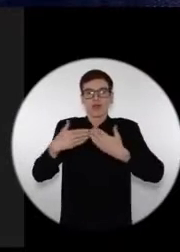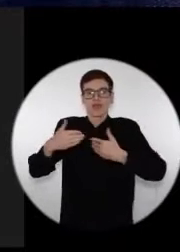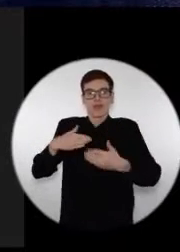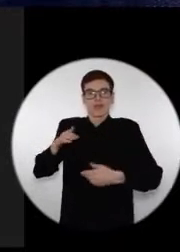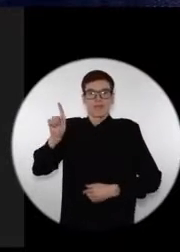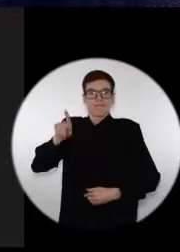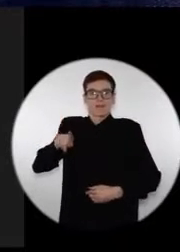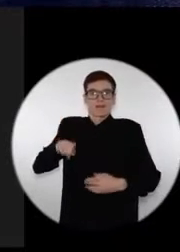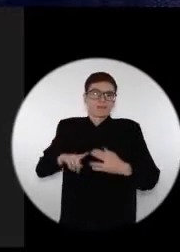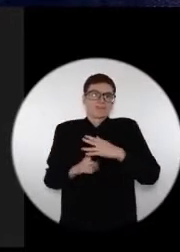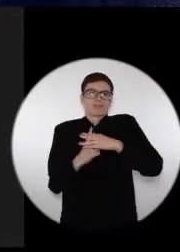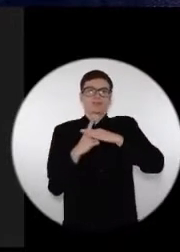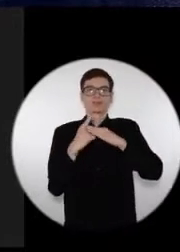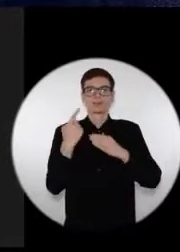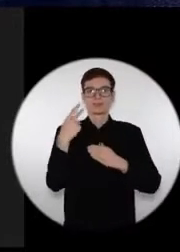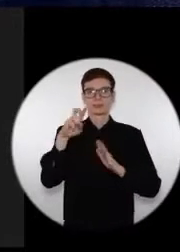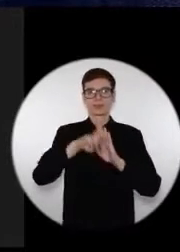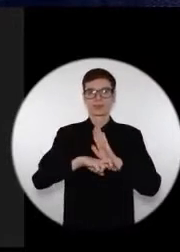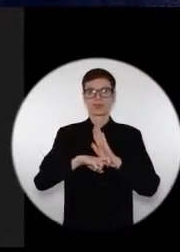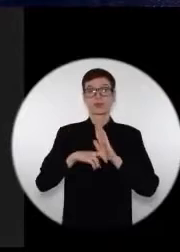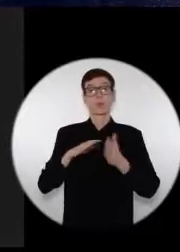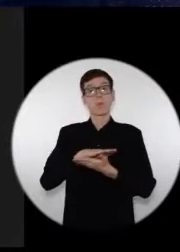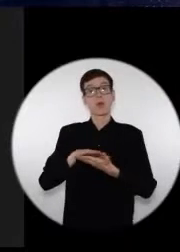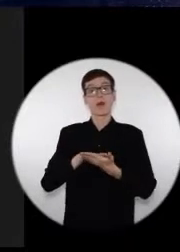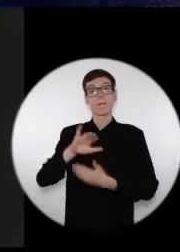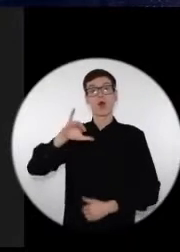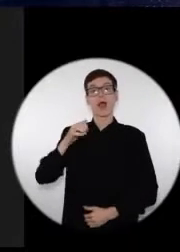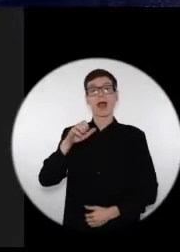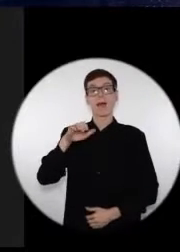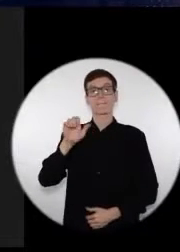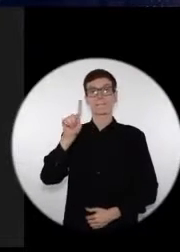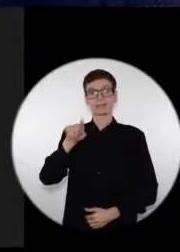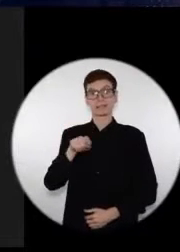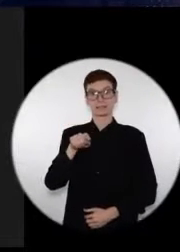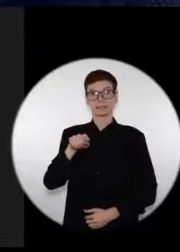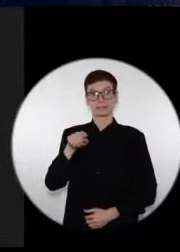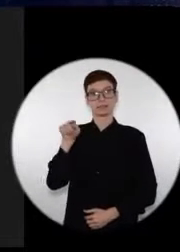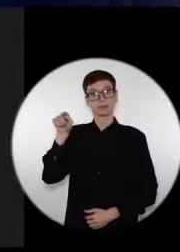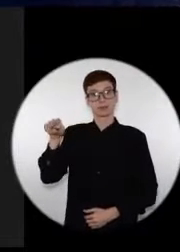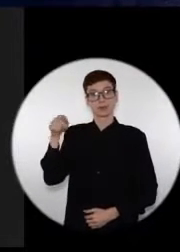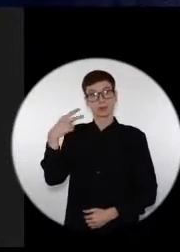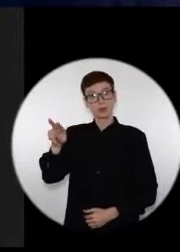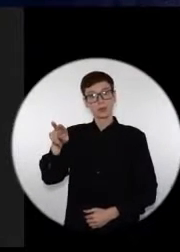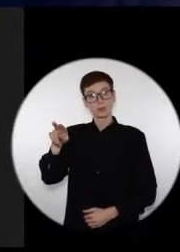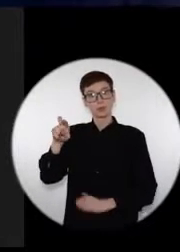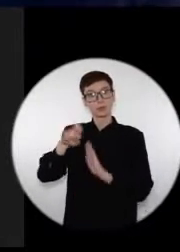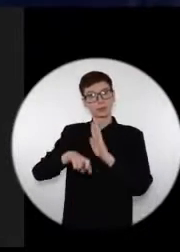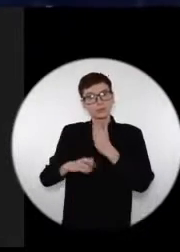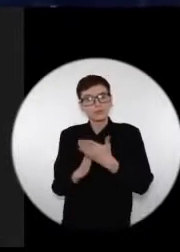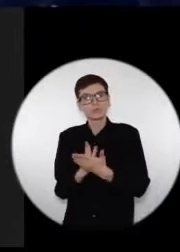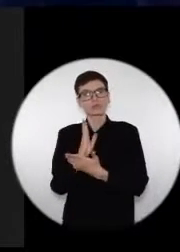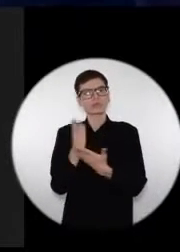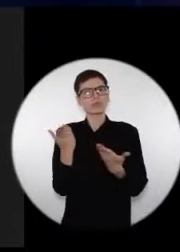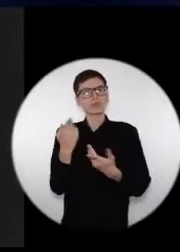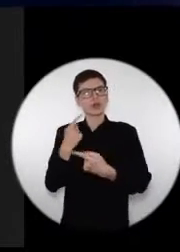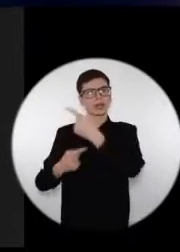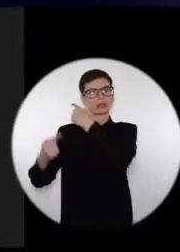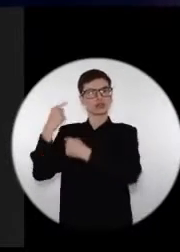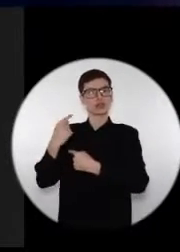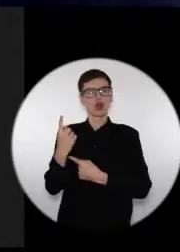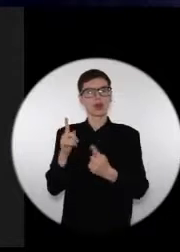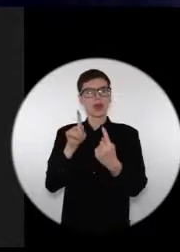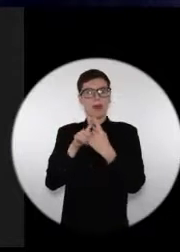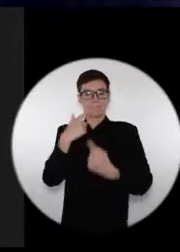sus proyectos y la génesis de sus proyectos por ejemplo james tuvo lo tuyo partió